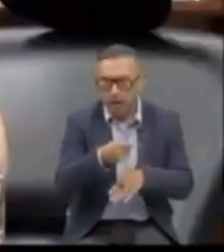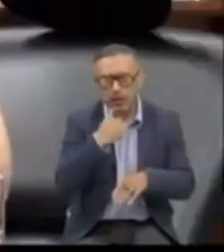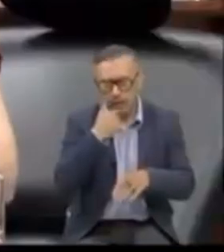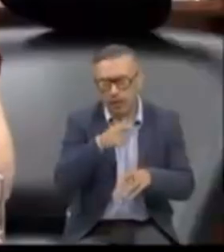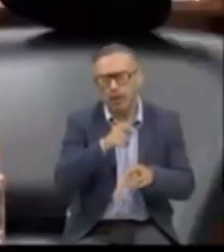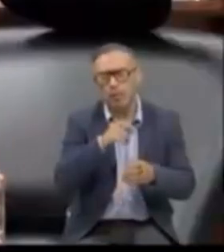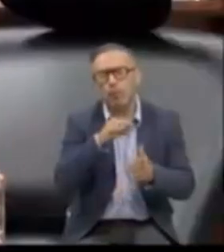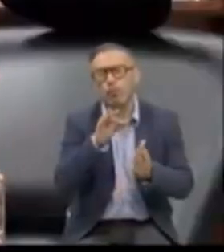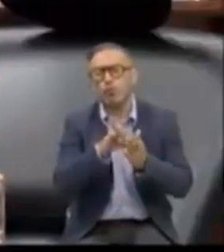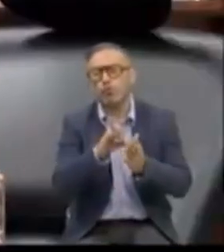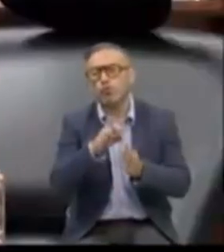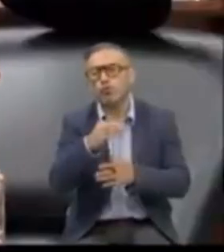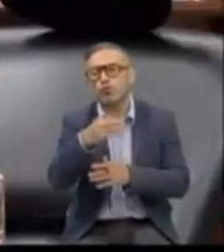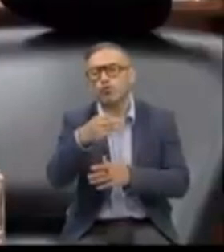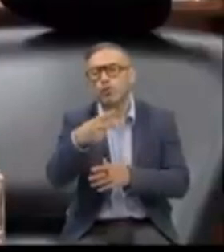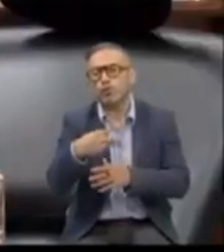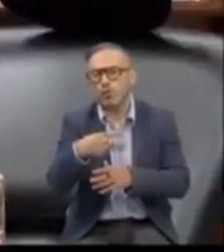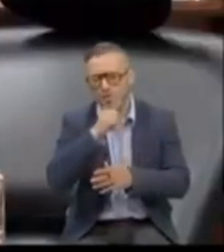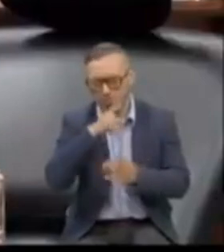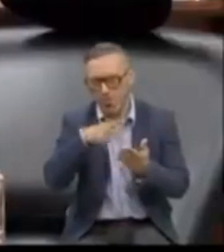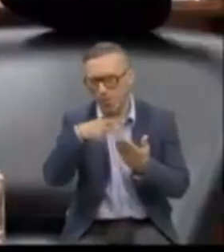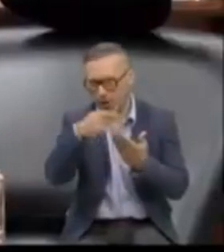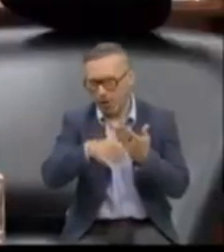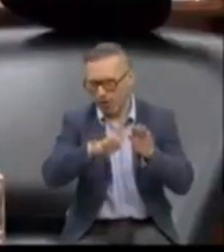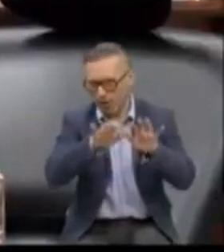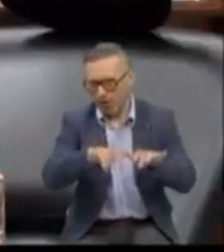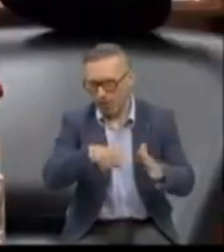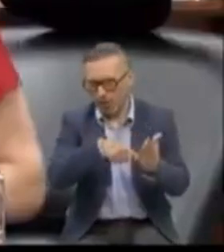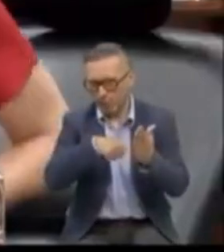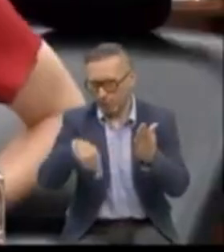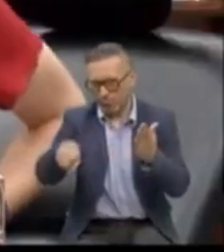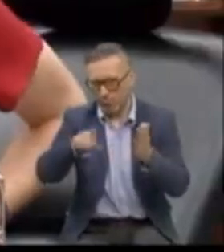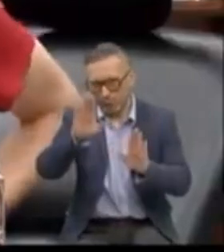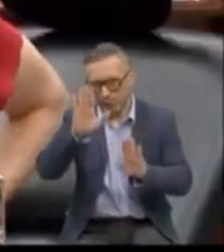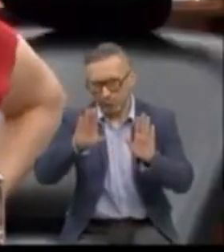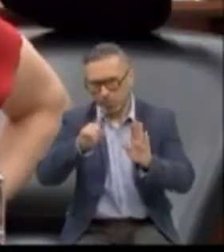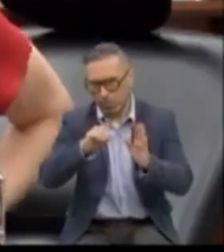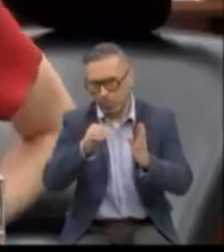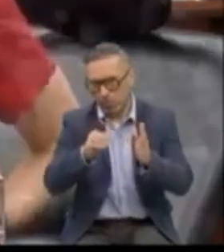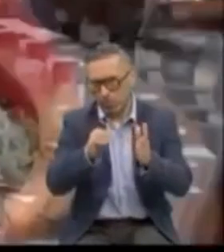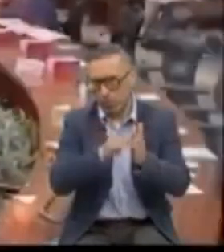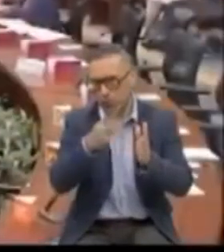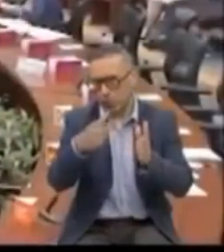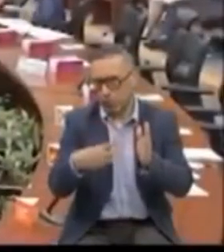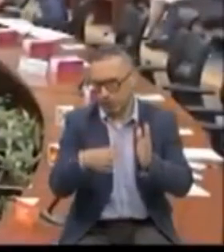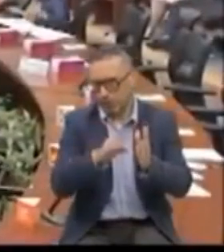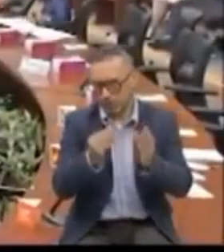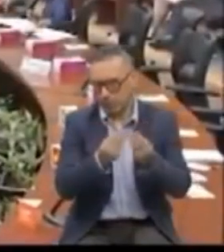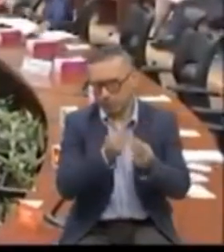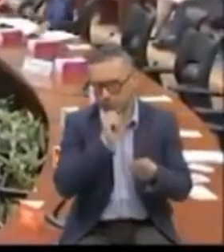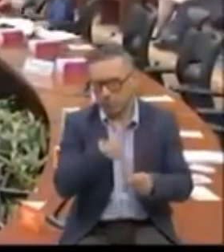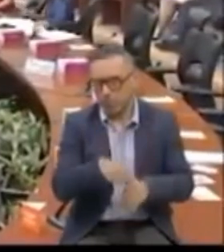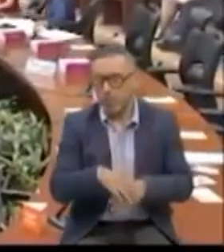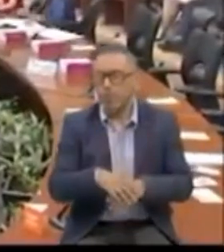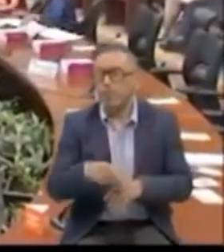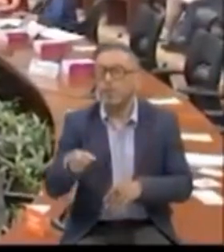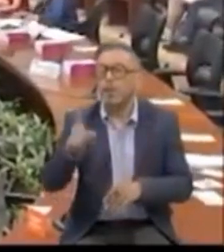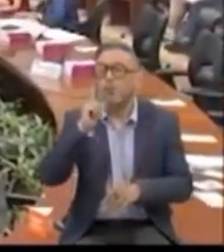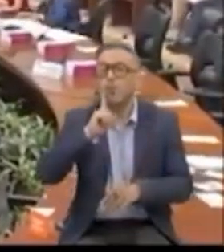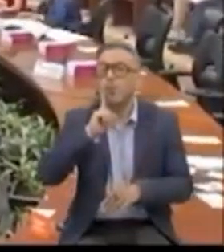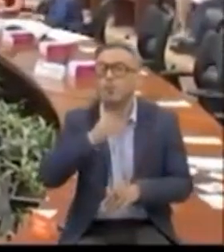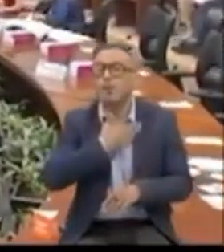el INE logístico, funciona prácticamente en automático. Pero este INE político, que es la del Consejo General, requiere construcción